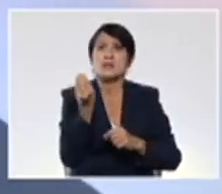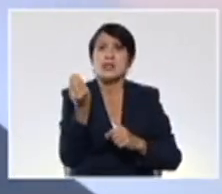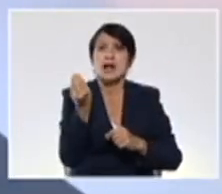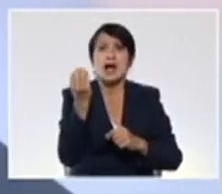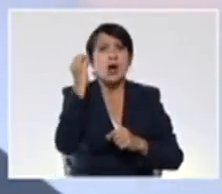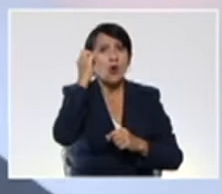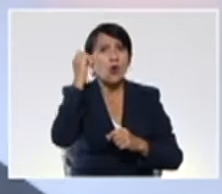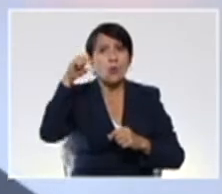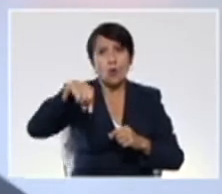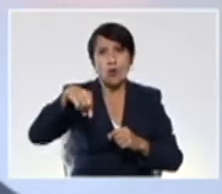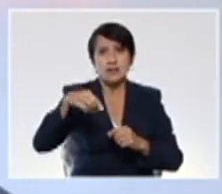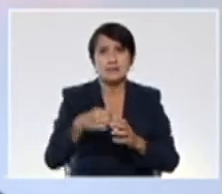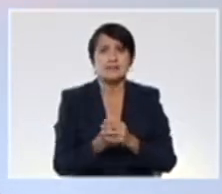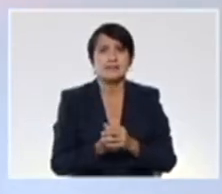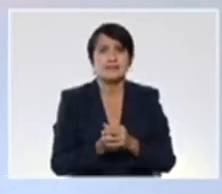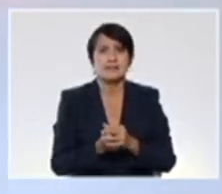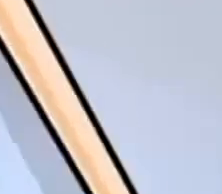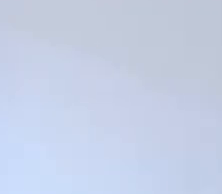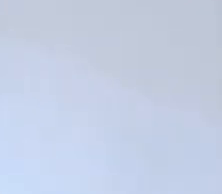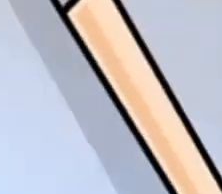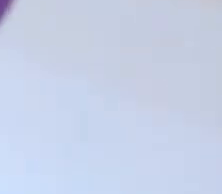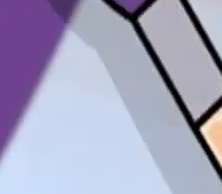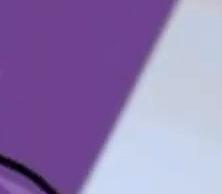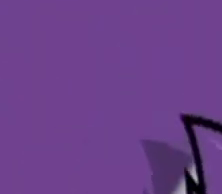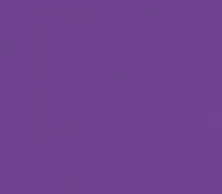un día como hoy.